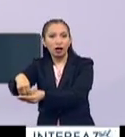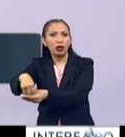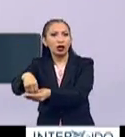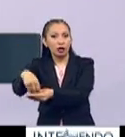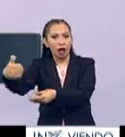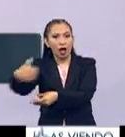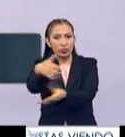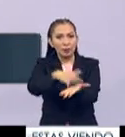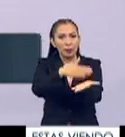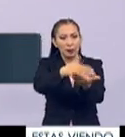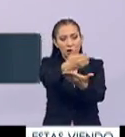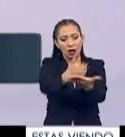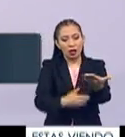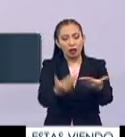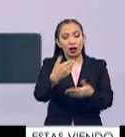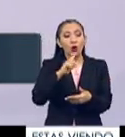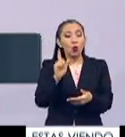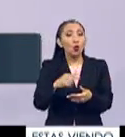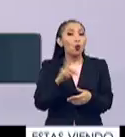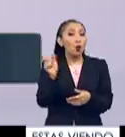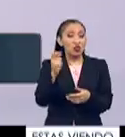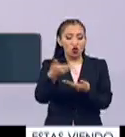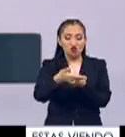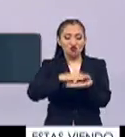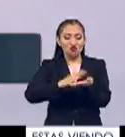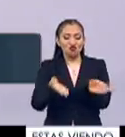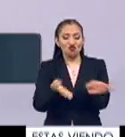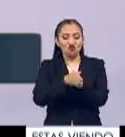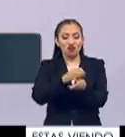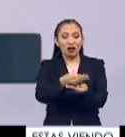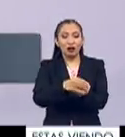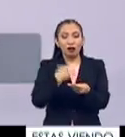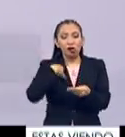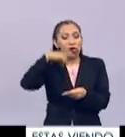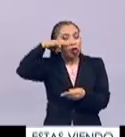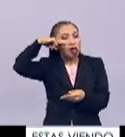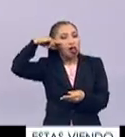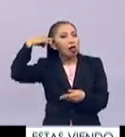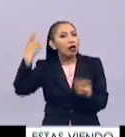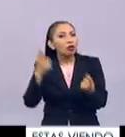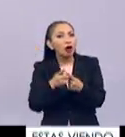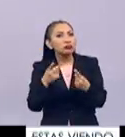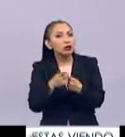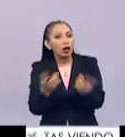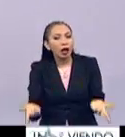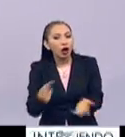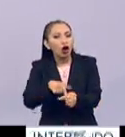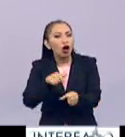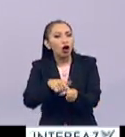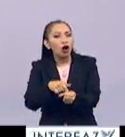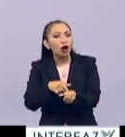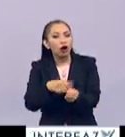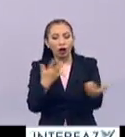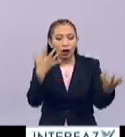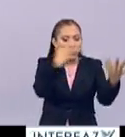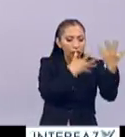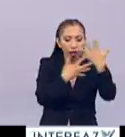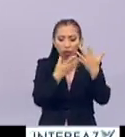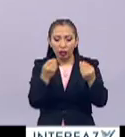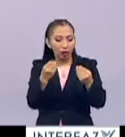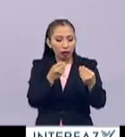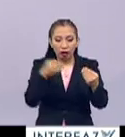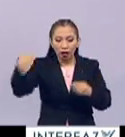va cada uno de sus votos, porque dado que cuando los doblan, pues ya pierden de vista el tipo de elección. Entonces ya cuando ellos lo